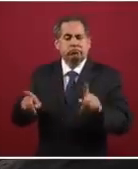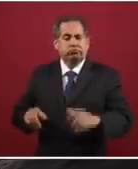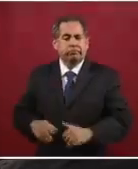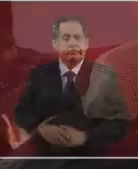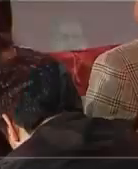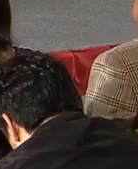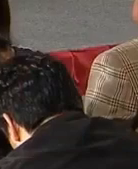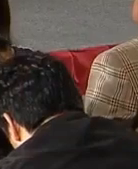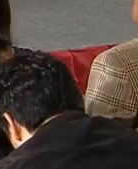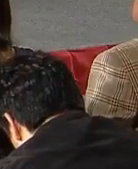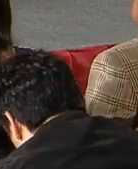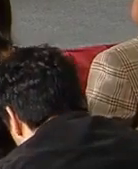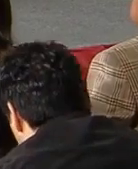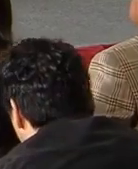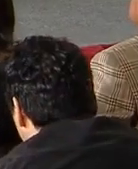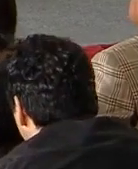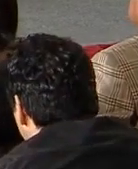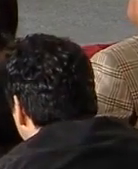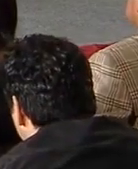Ellos son